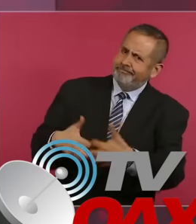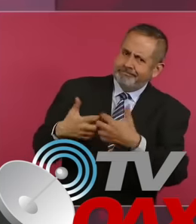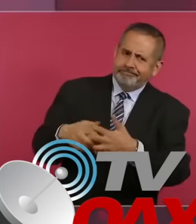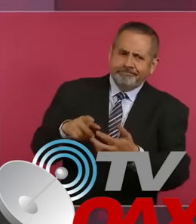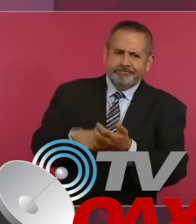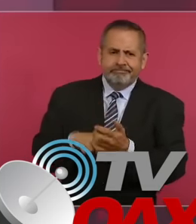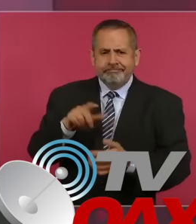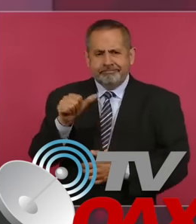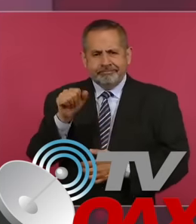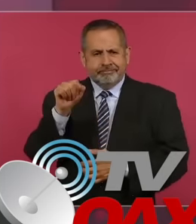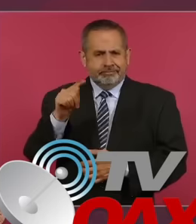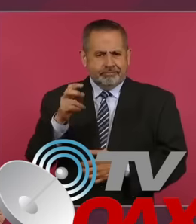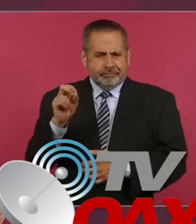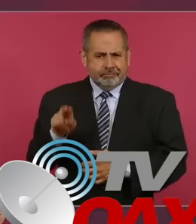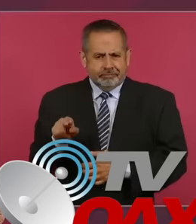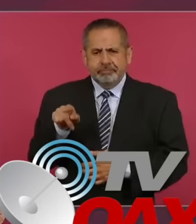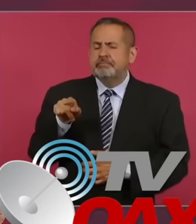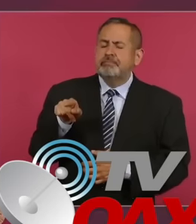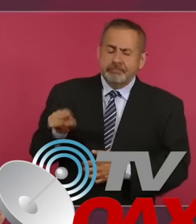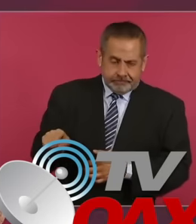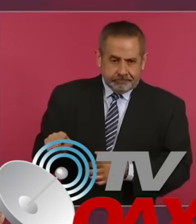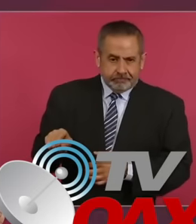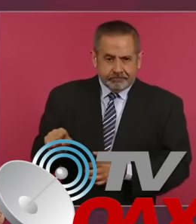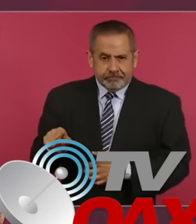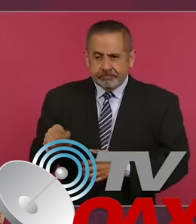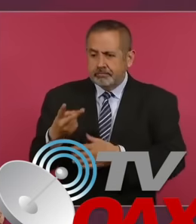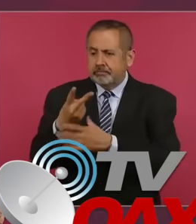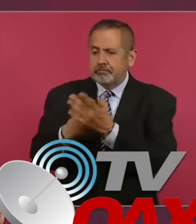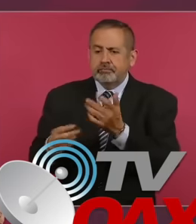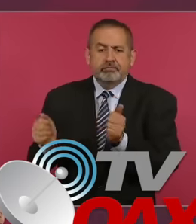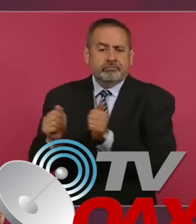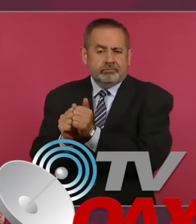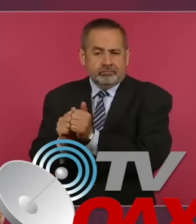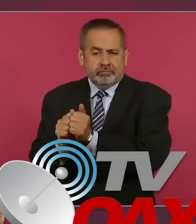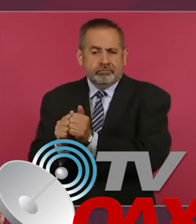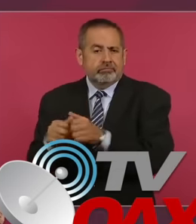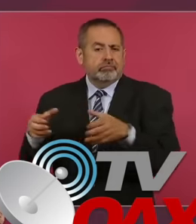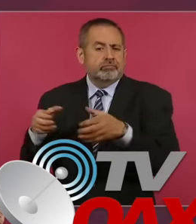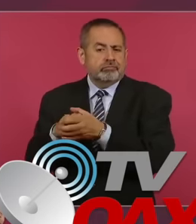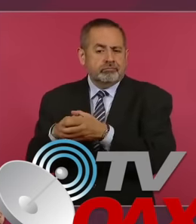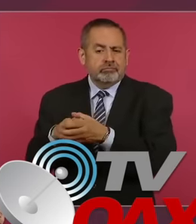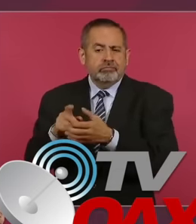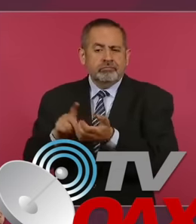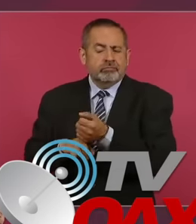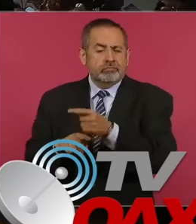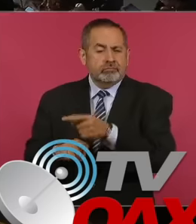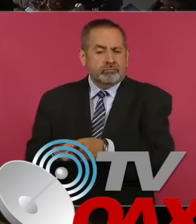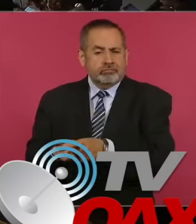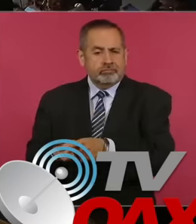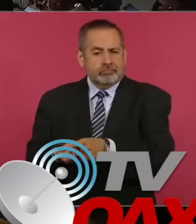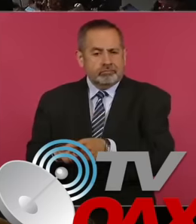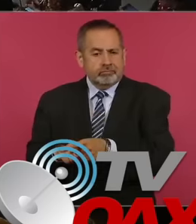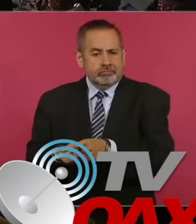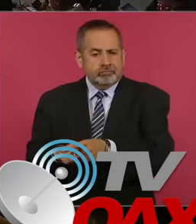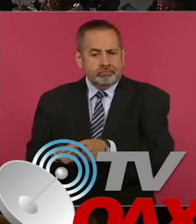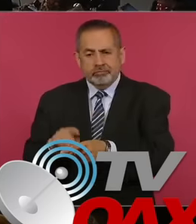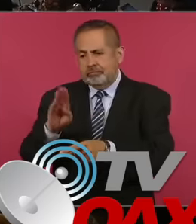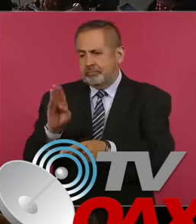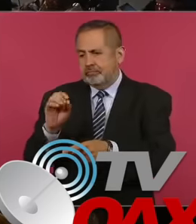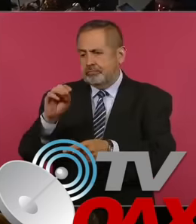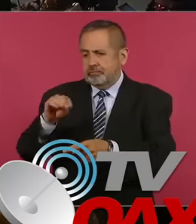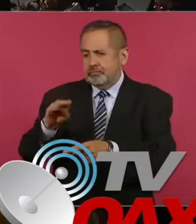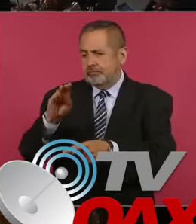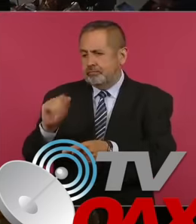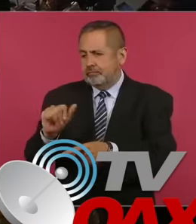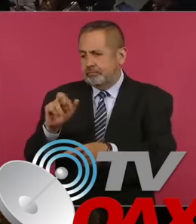Alstom, que ya se fusionó con la empresa canadiense Bombardier.